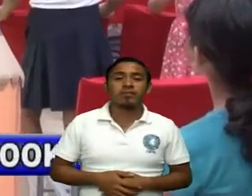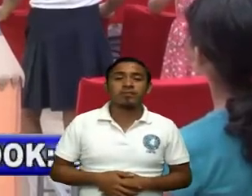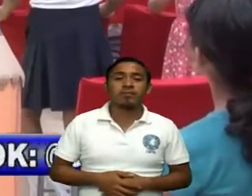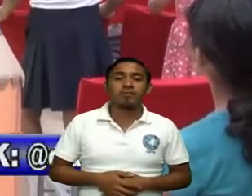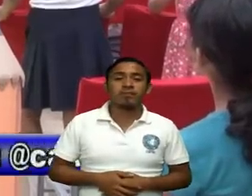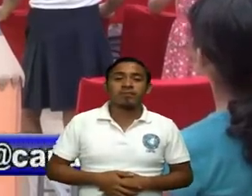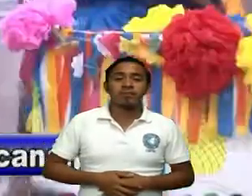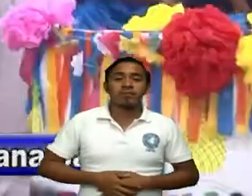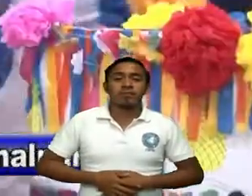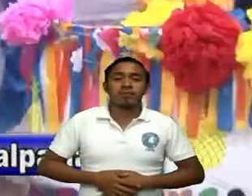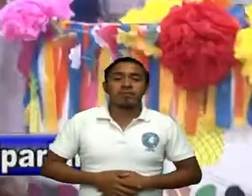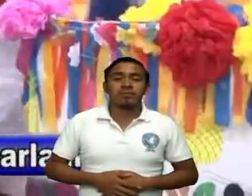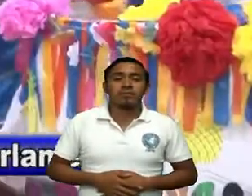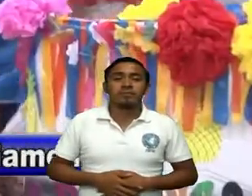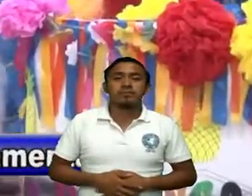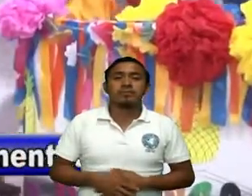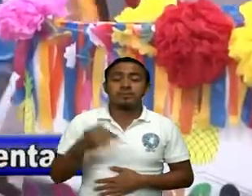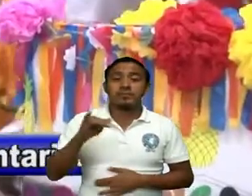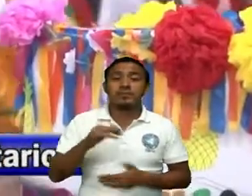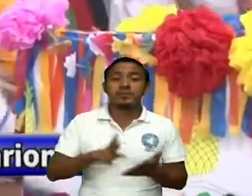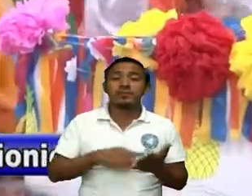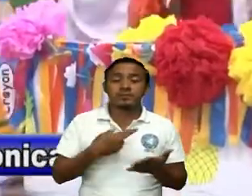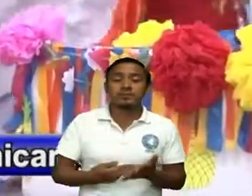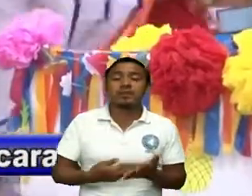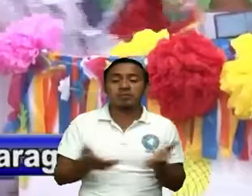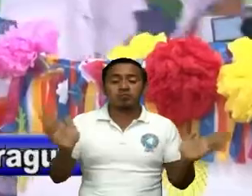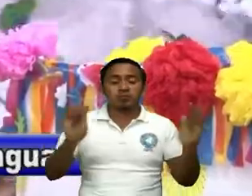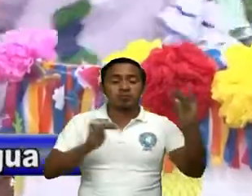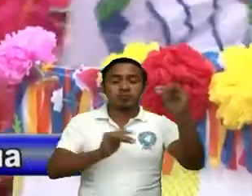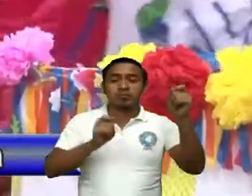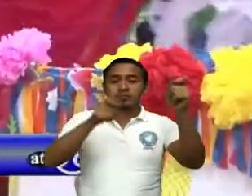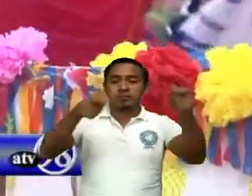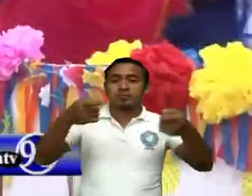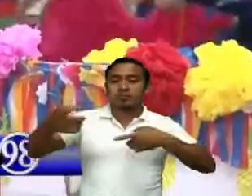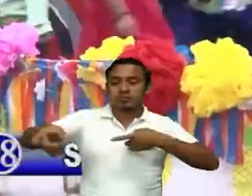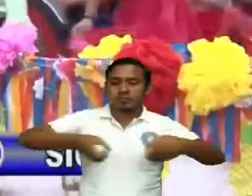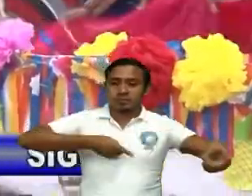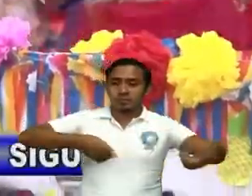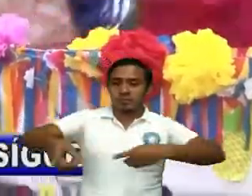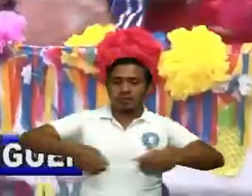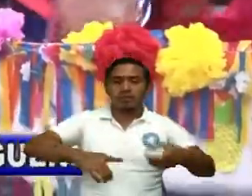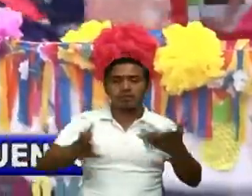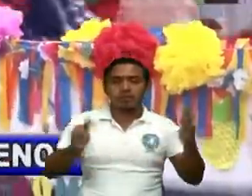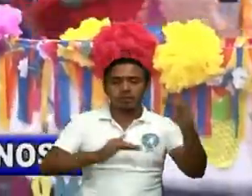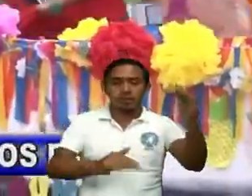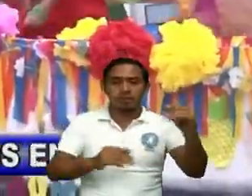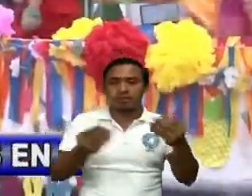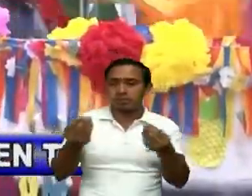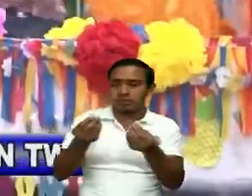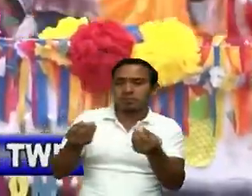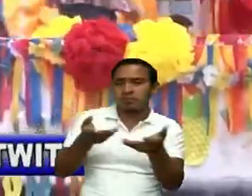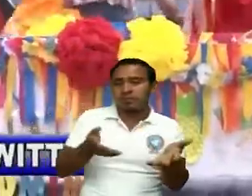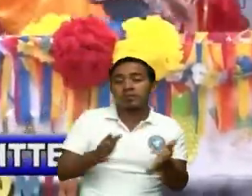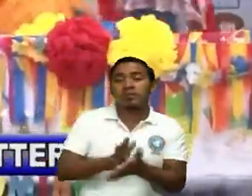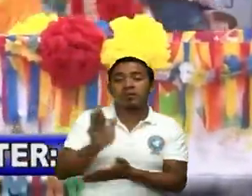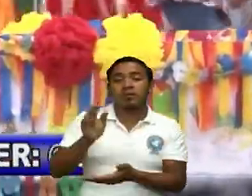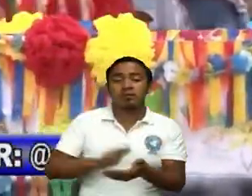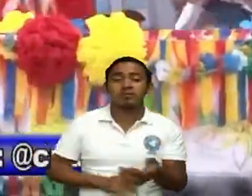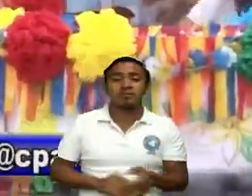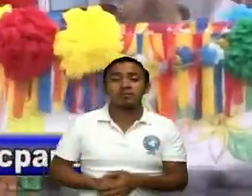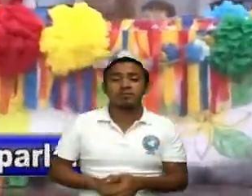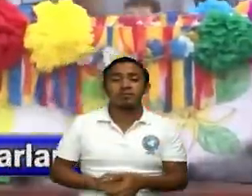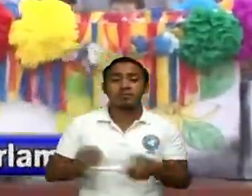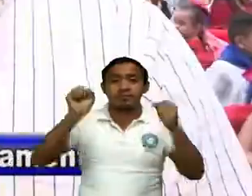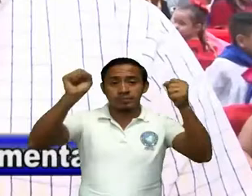esfuerzo, primer lugar, segundo lugar? Sí, se les va a dar un reconocimiento por parte de la delegación, un certificado y un estímulo por haber